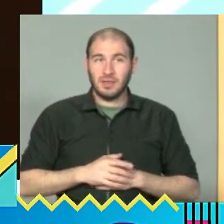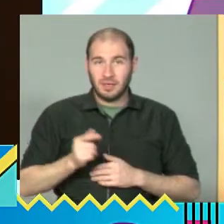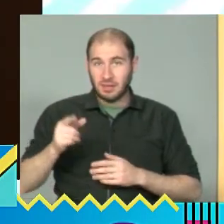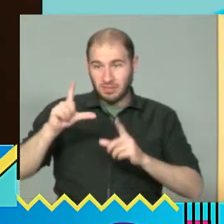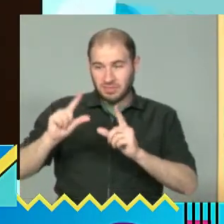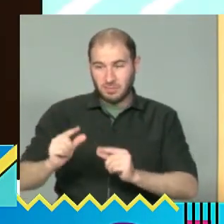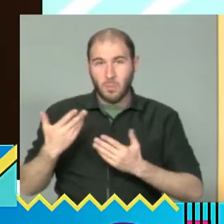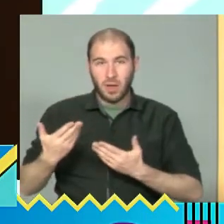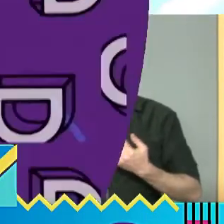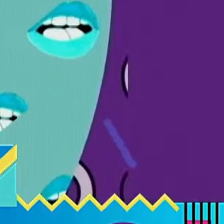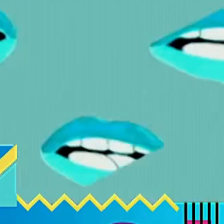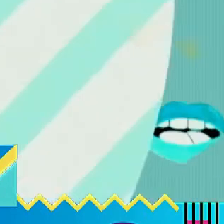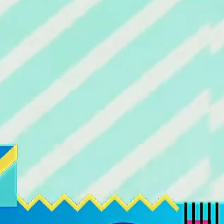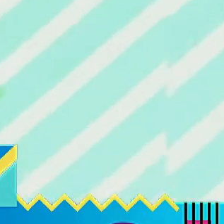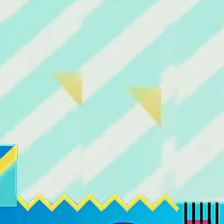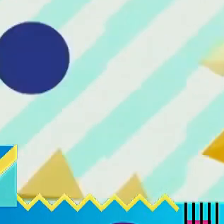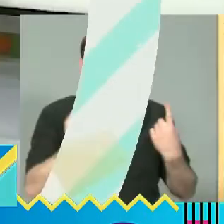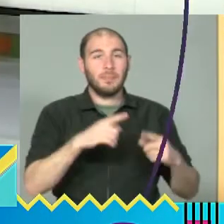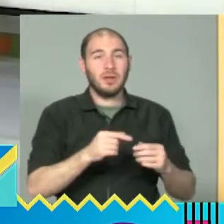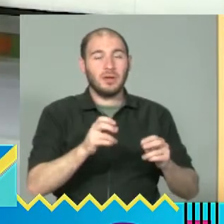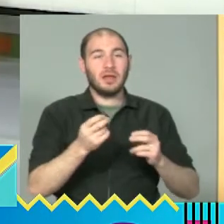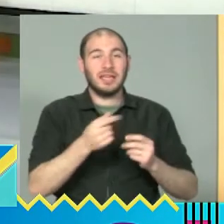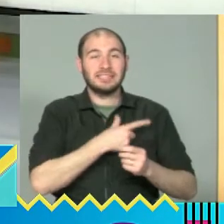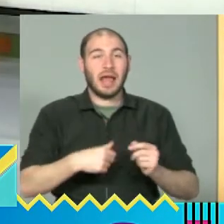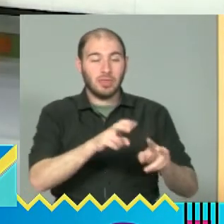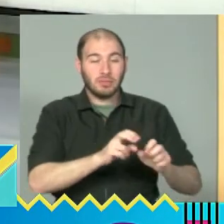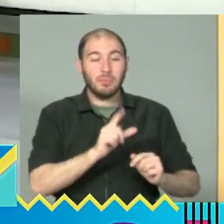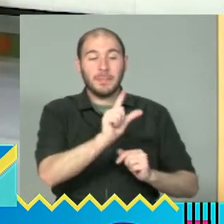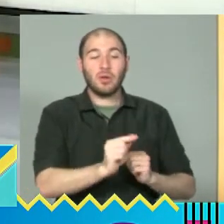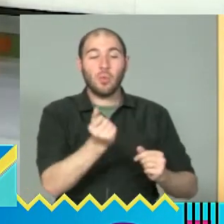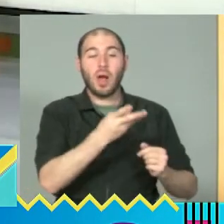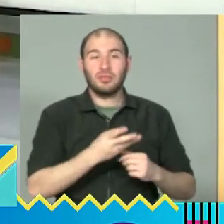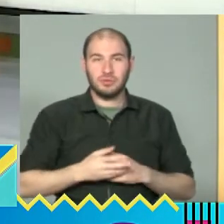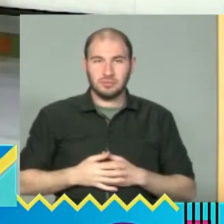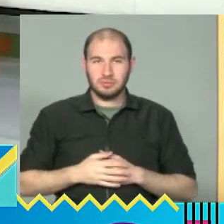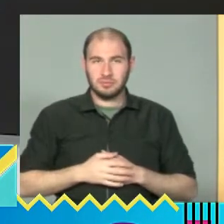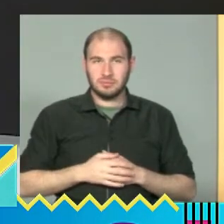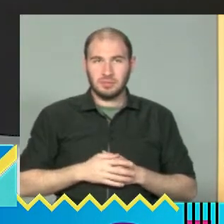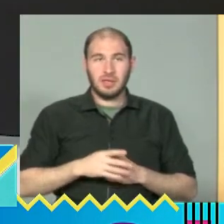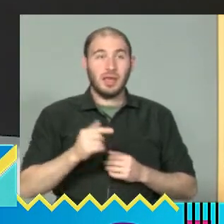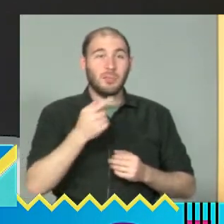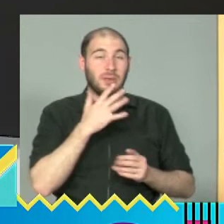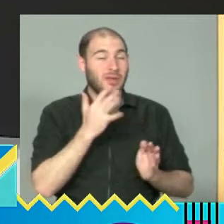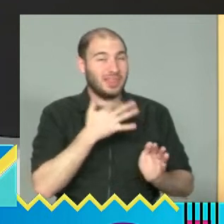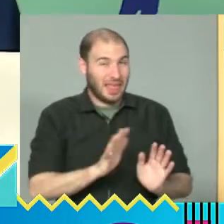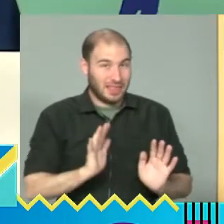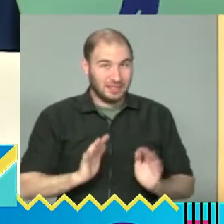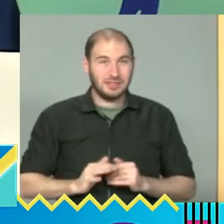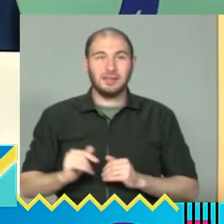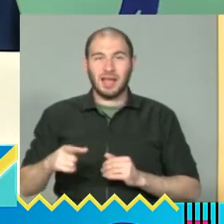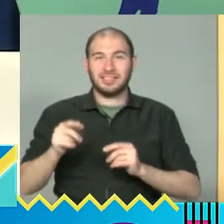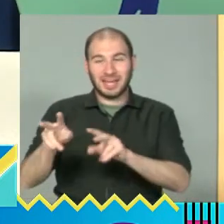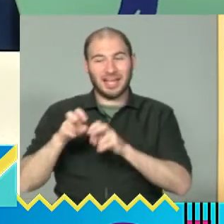puede reducir. Pero ¿y cuánto se reduce la ganancia del Estado? Lo que se Si reduce es que ahí se puede entender así. Sí, lo que se reduce